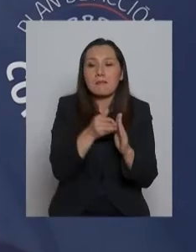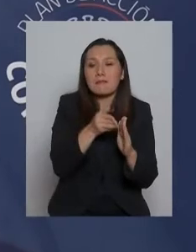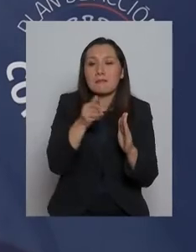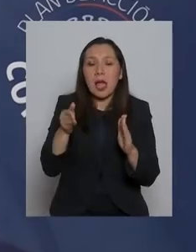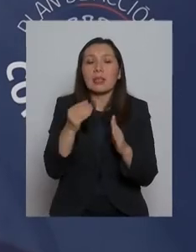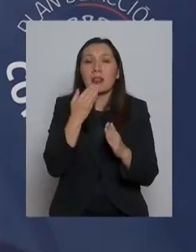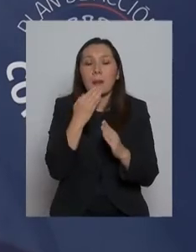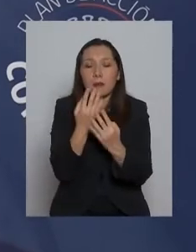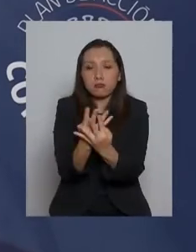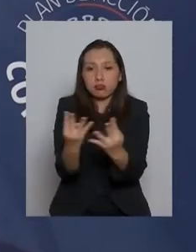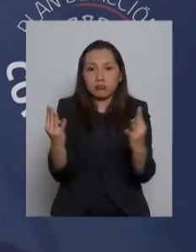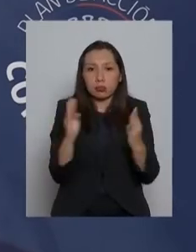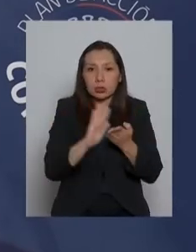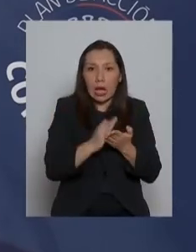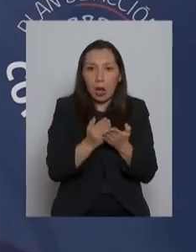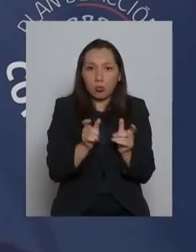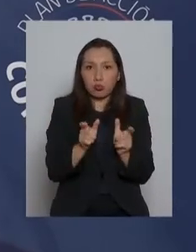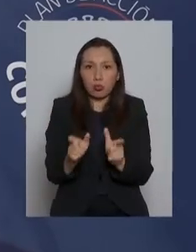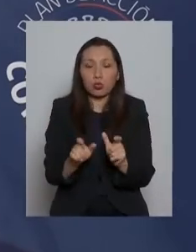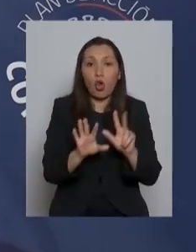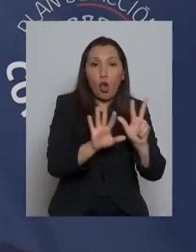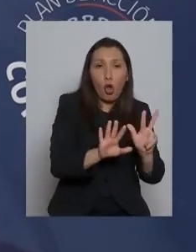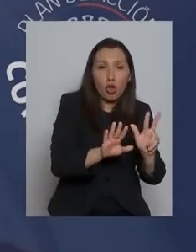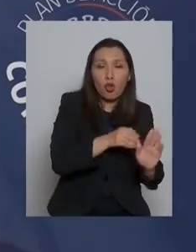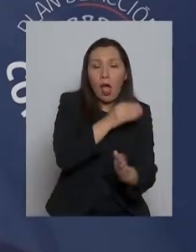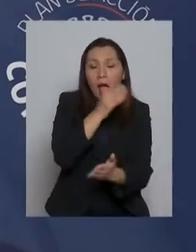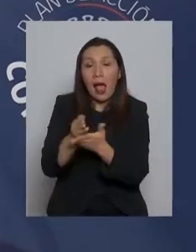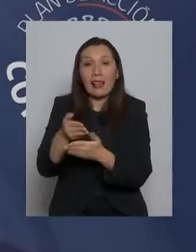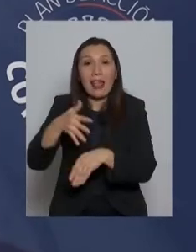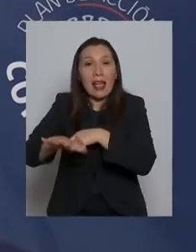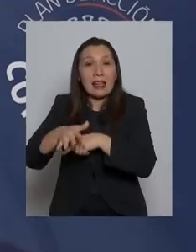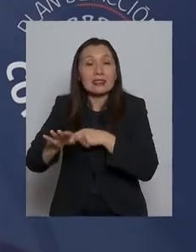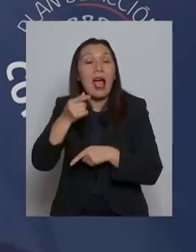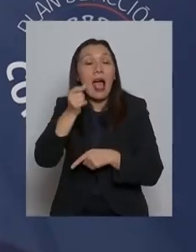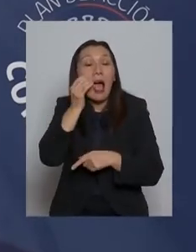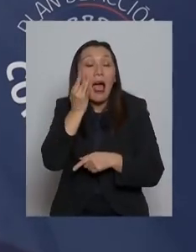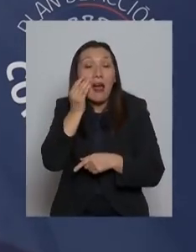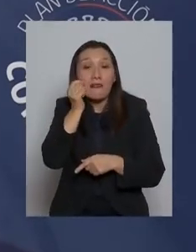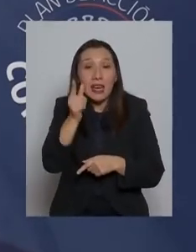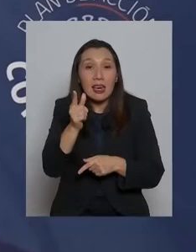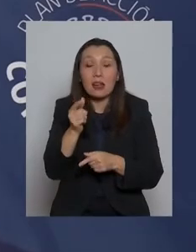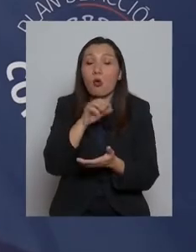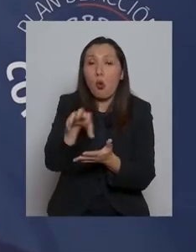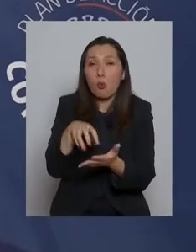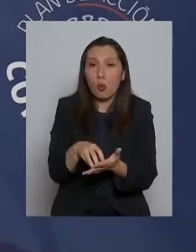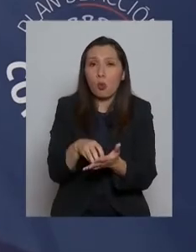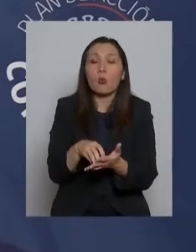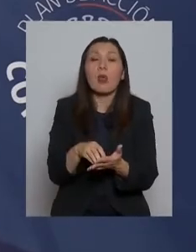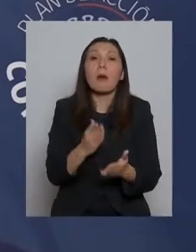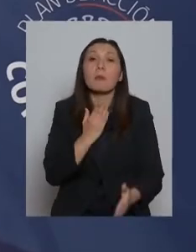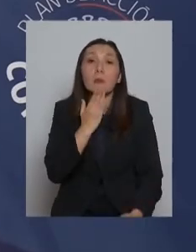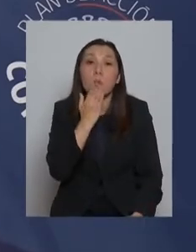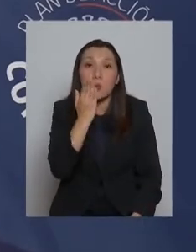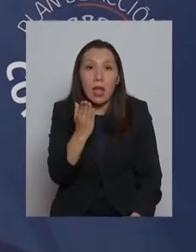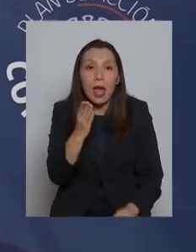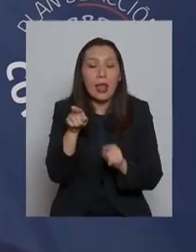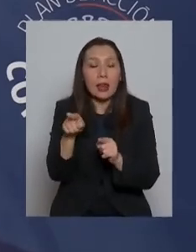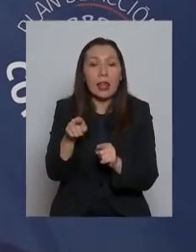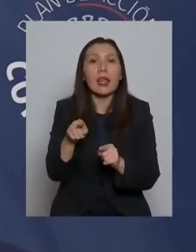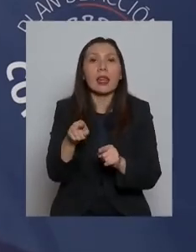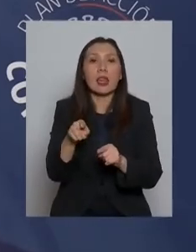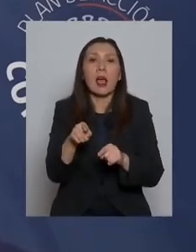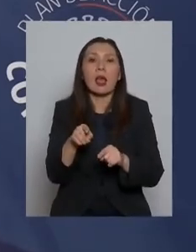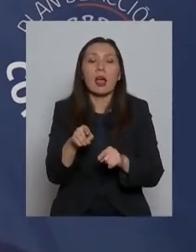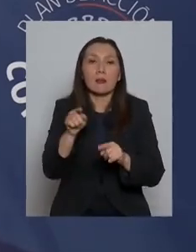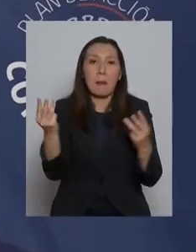cordón sanitario del 8 al 15 de abril para la comuna de Punta Arenas en la región